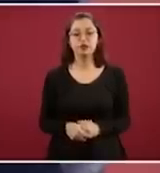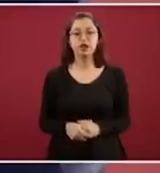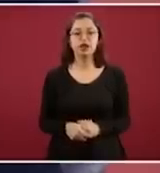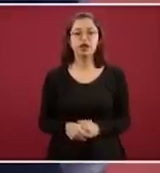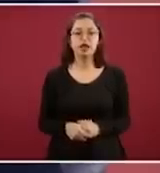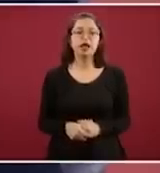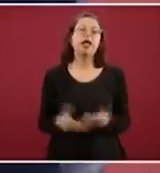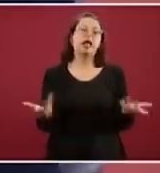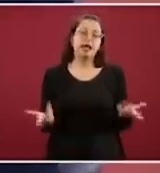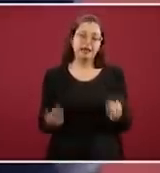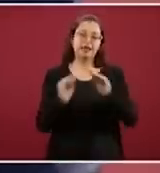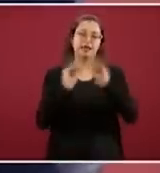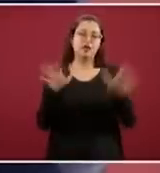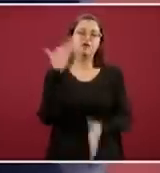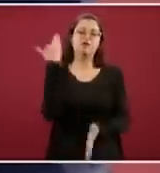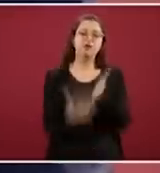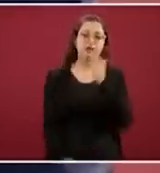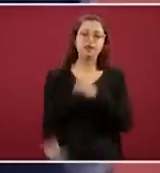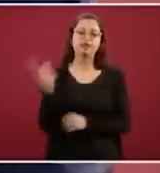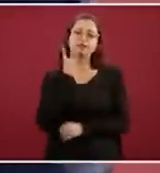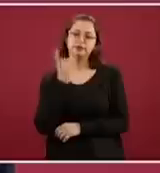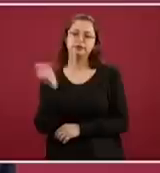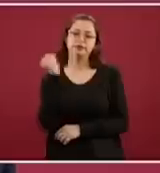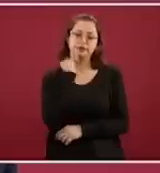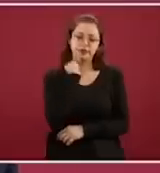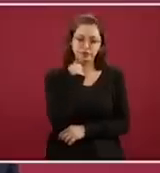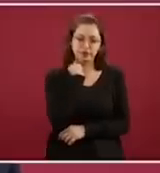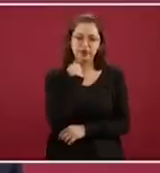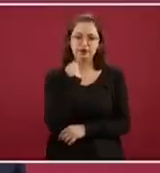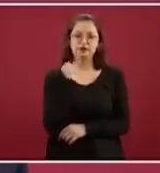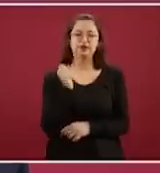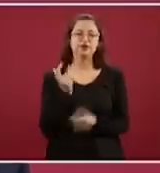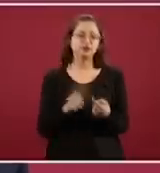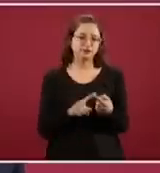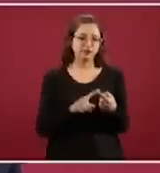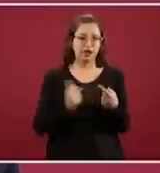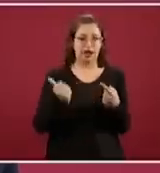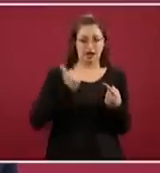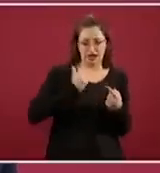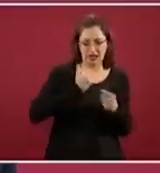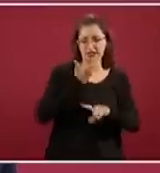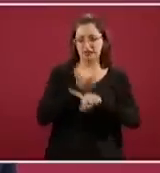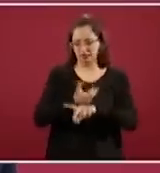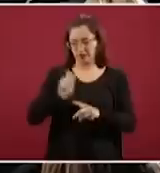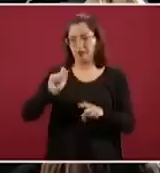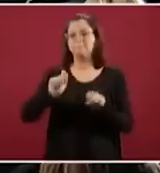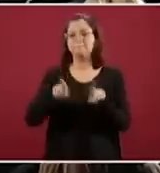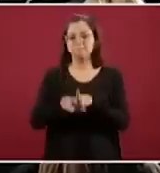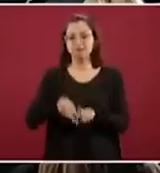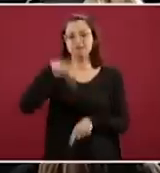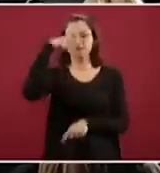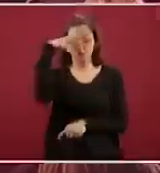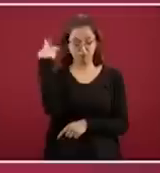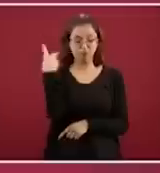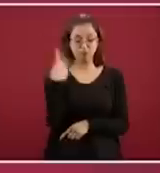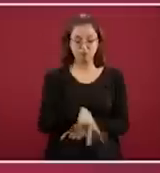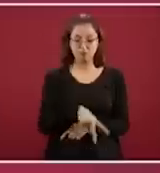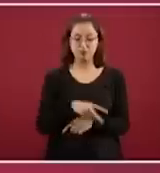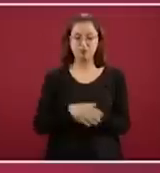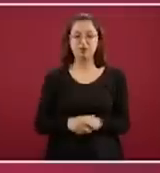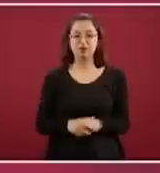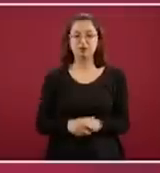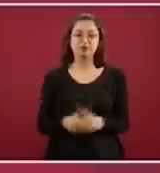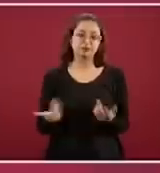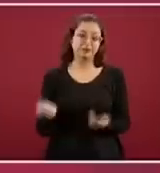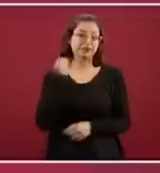la decisión de los congresos, incluido el Congreso mexicano, de manera especial